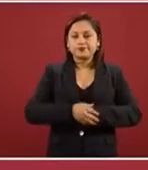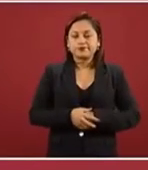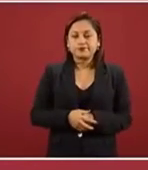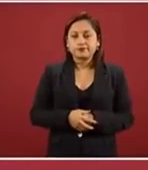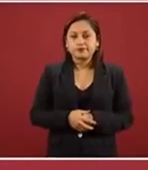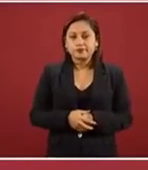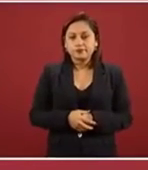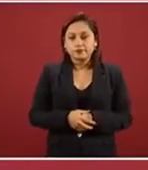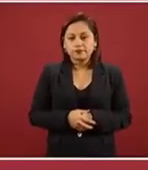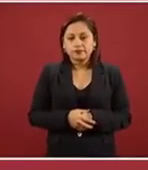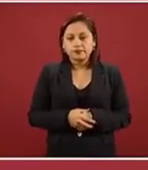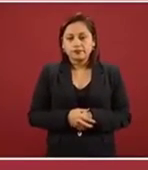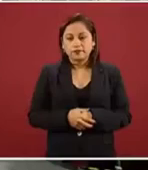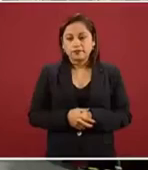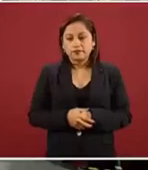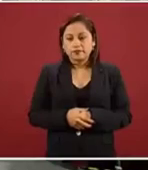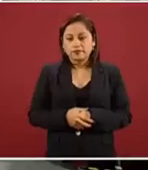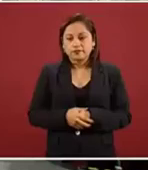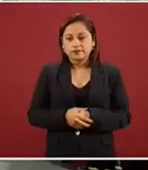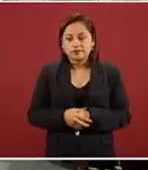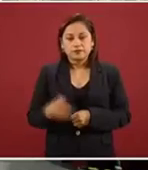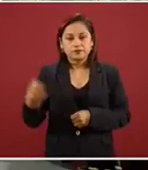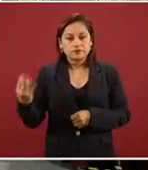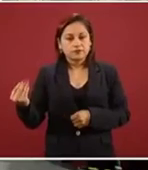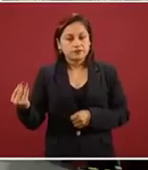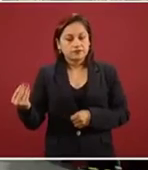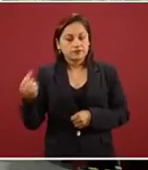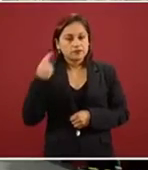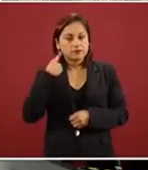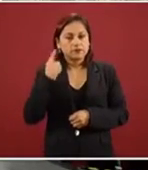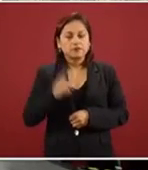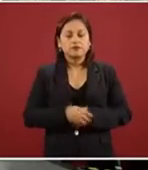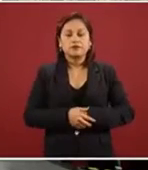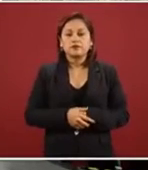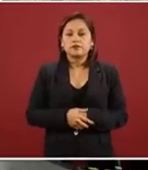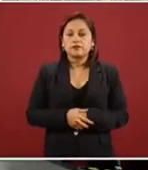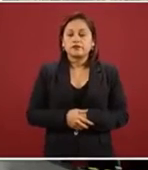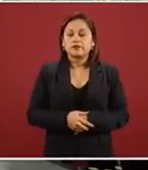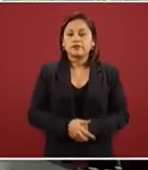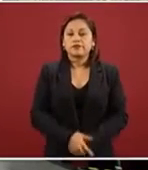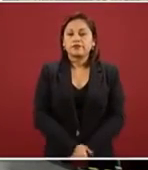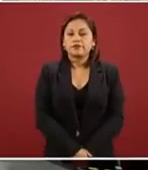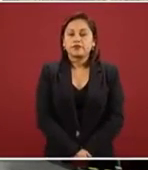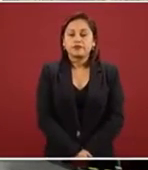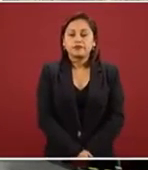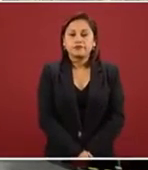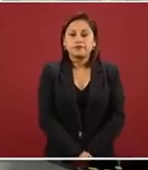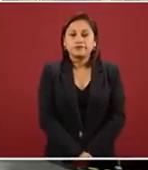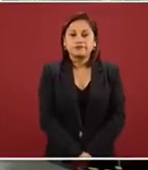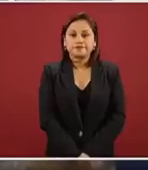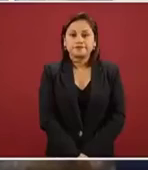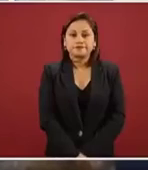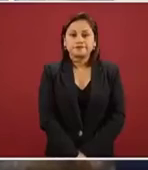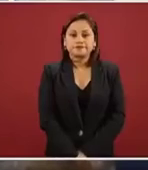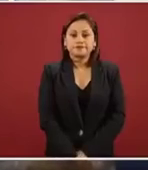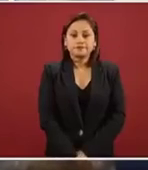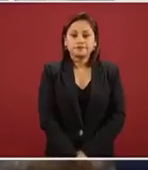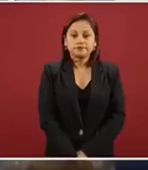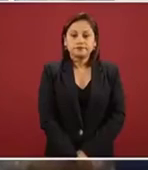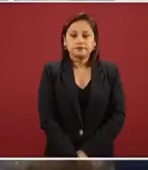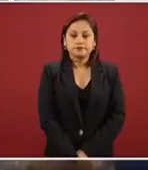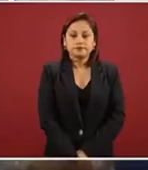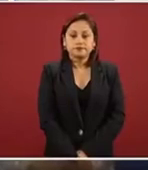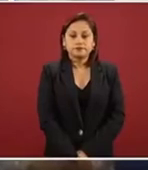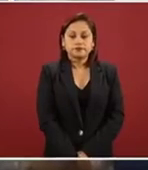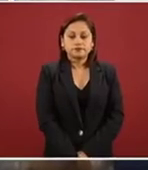No hay que perder de vista que la población crece al 1.9% y ese es un requerimiento y que hay muchas